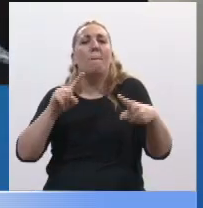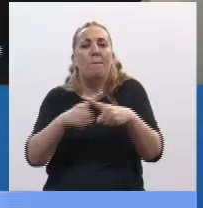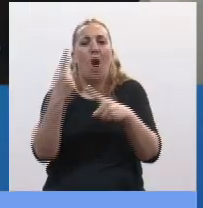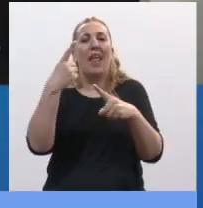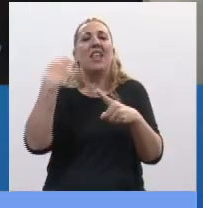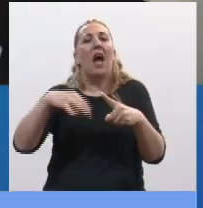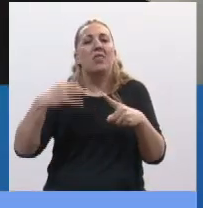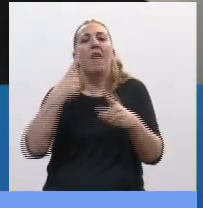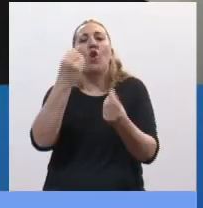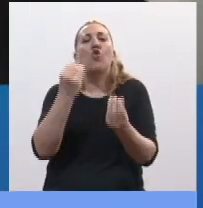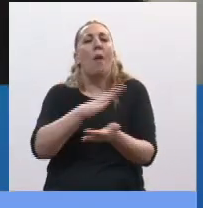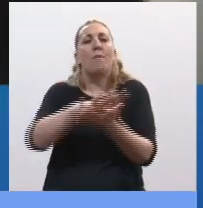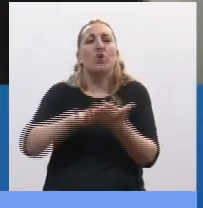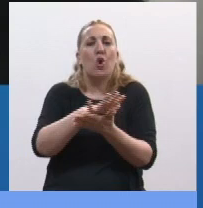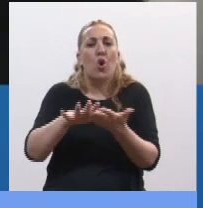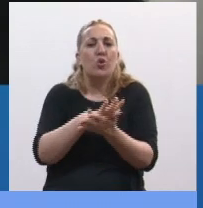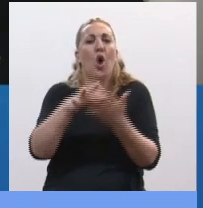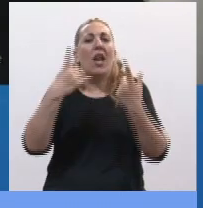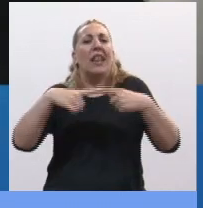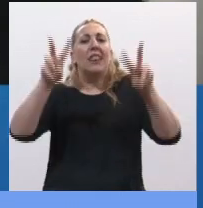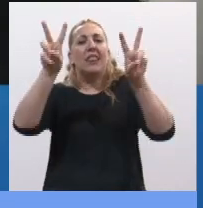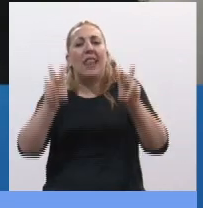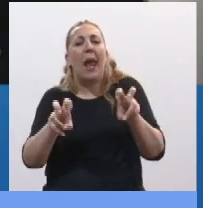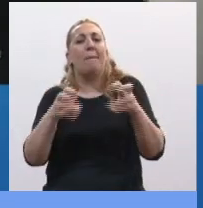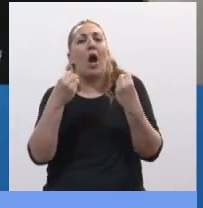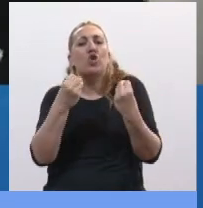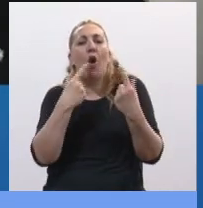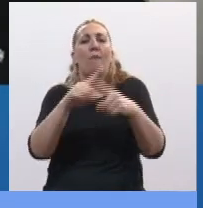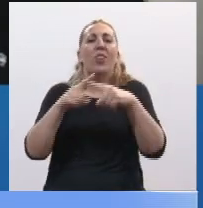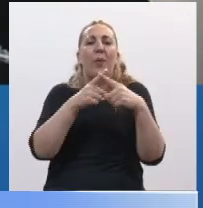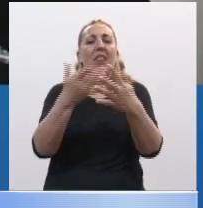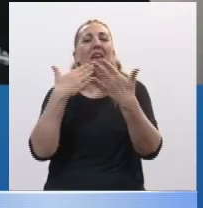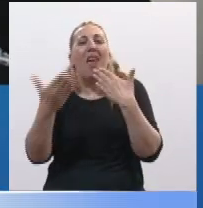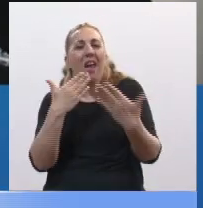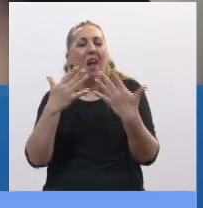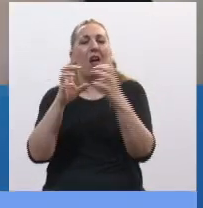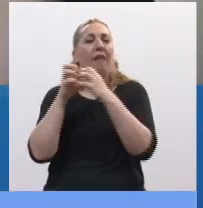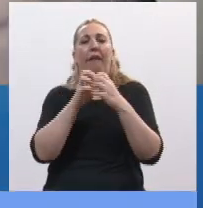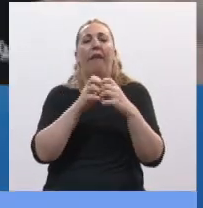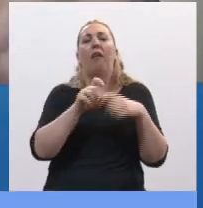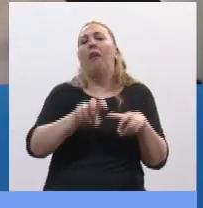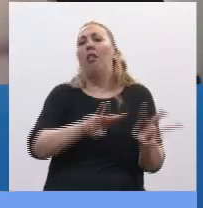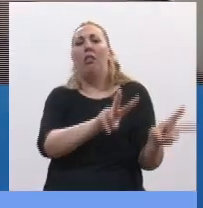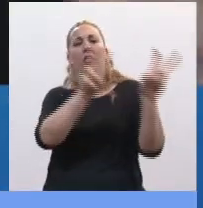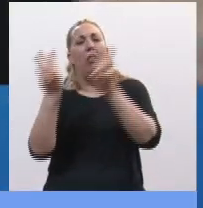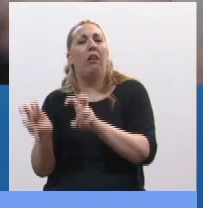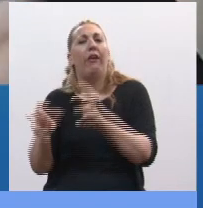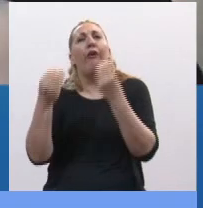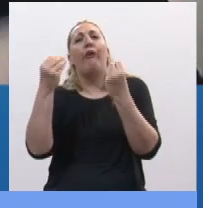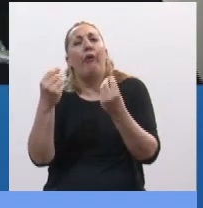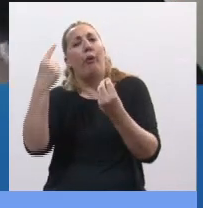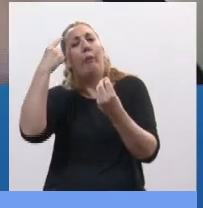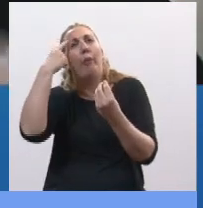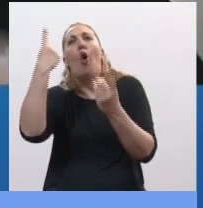que deberían definir la estirpe de este órgano legislativo, deliberativo, se terminan derivando en la interpretación fina